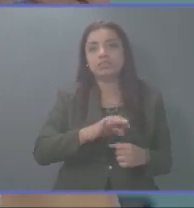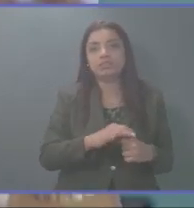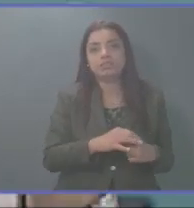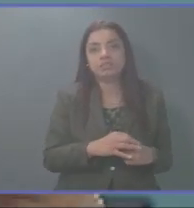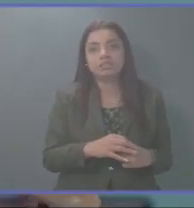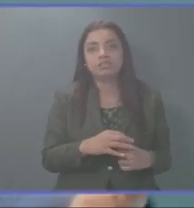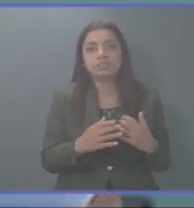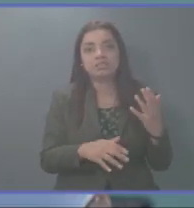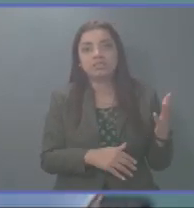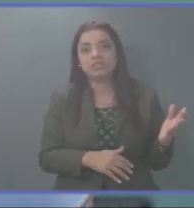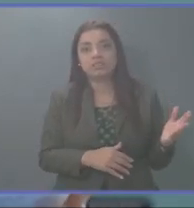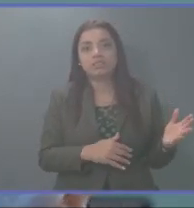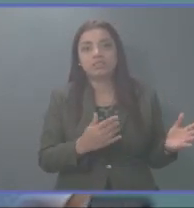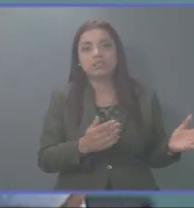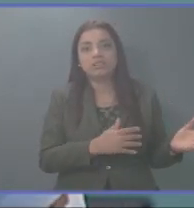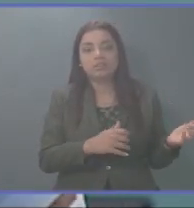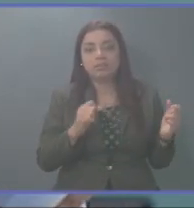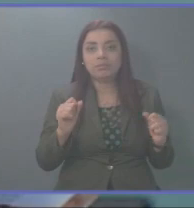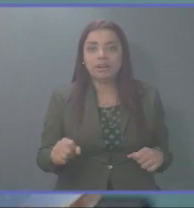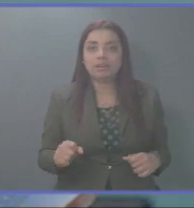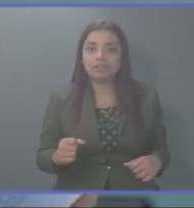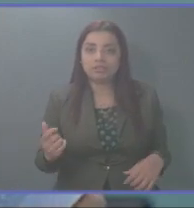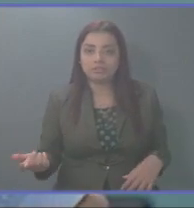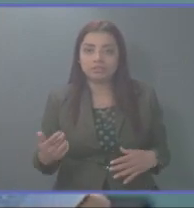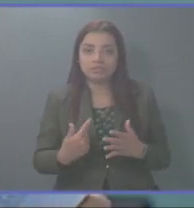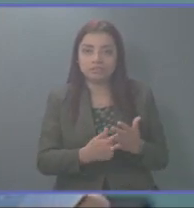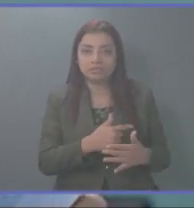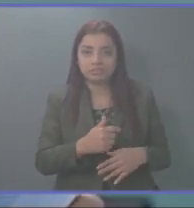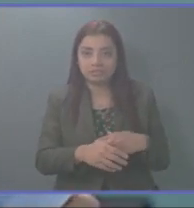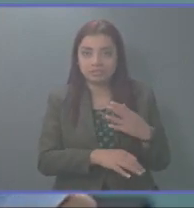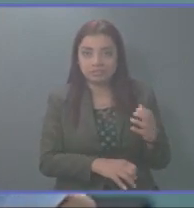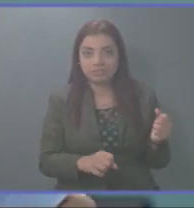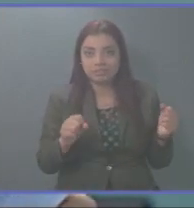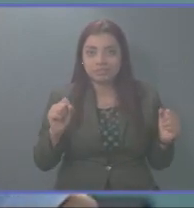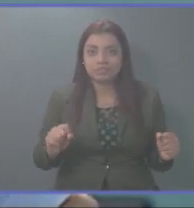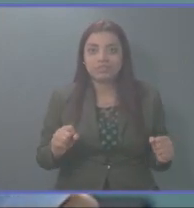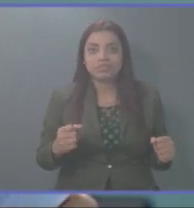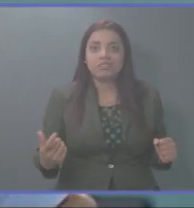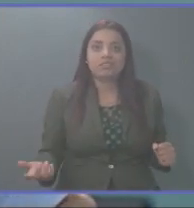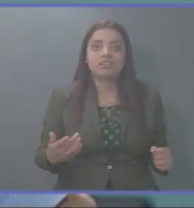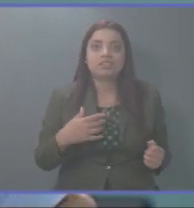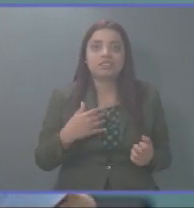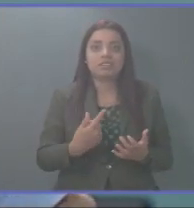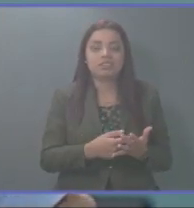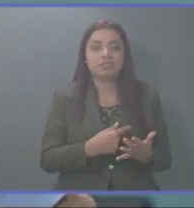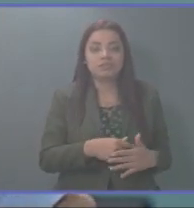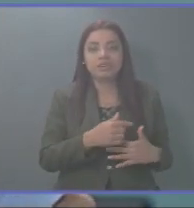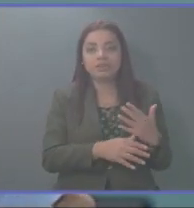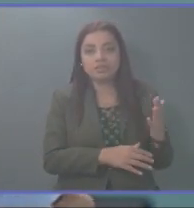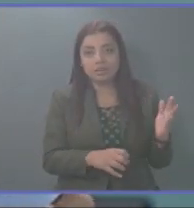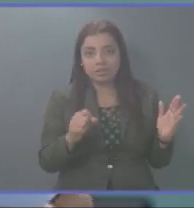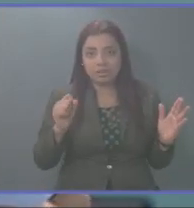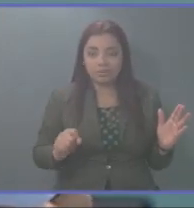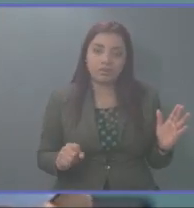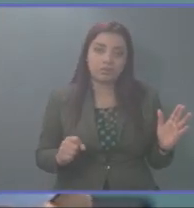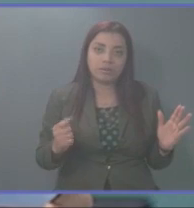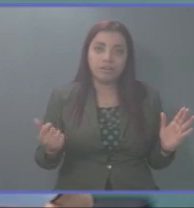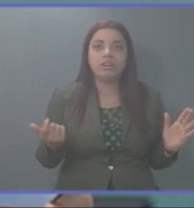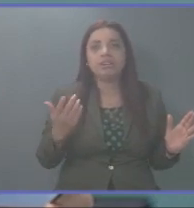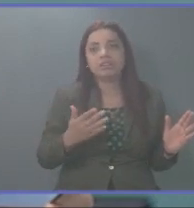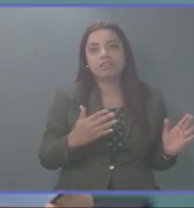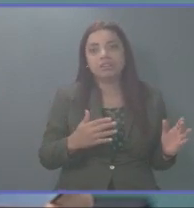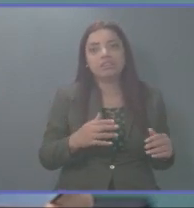corresponda. Y 6. Cuando la ficha desprendible no sea validada por no corresponder al elector que le fue